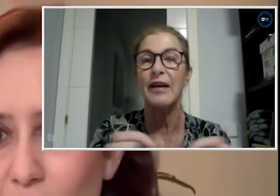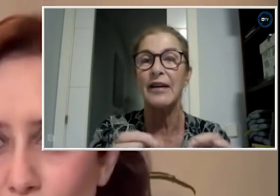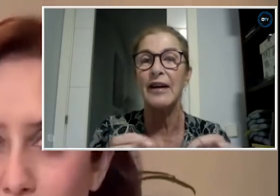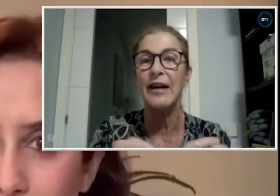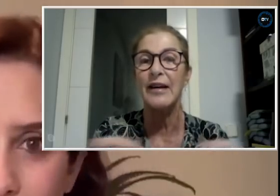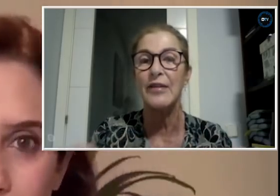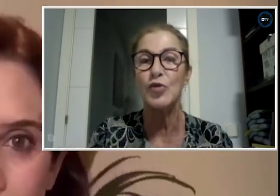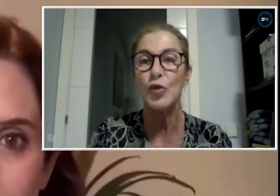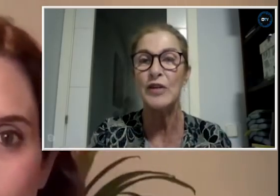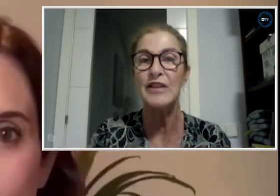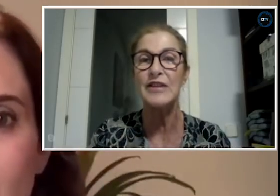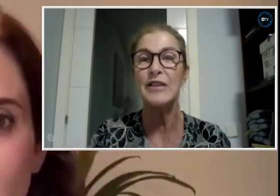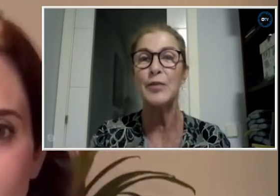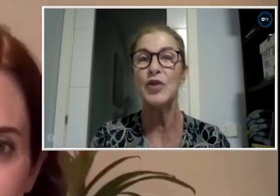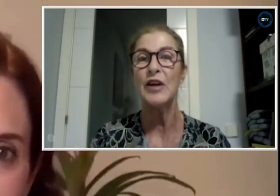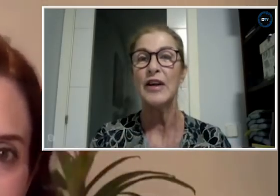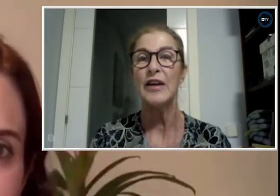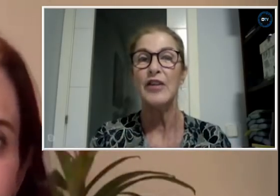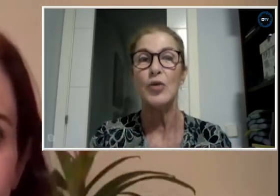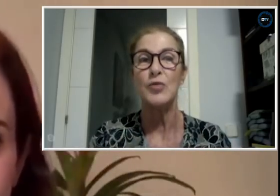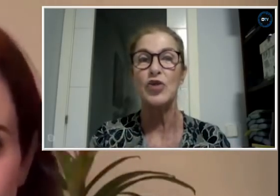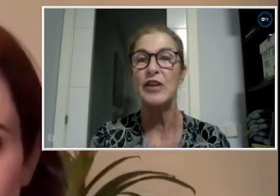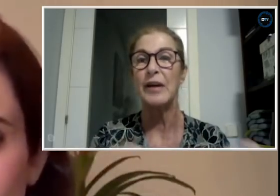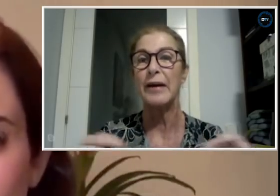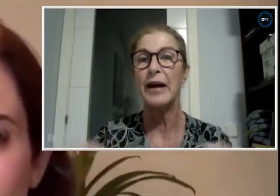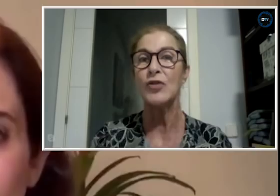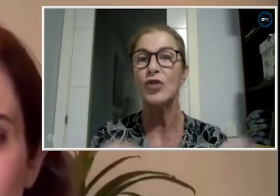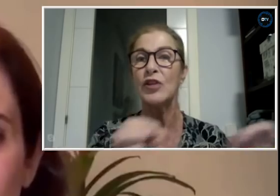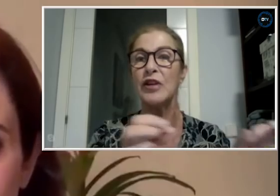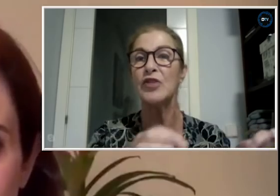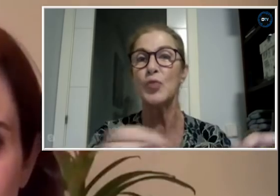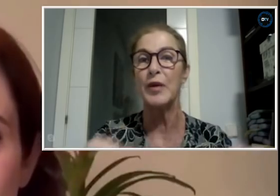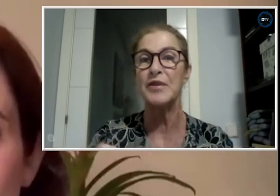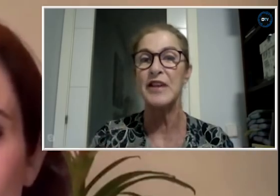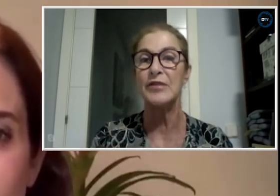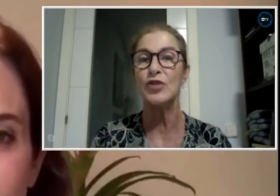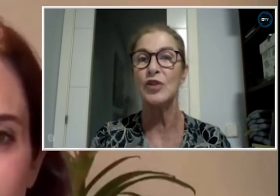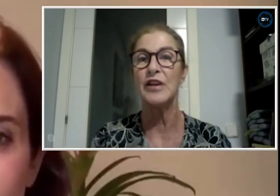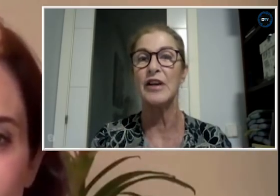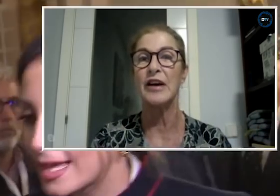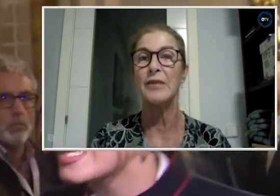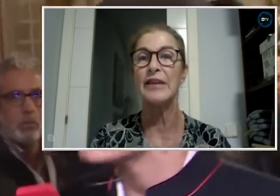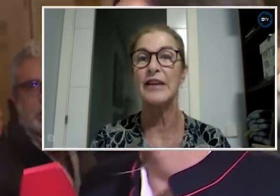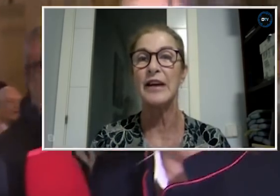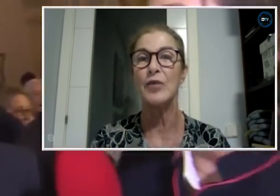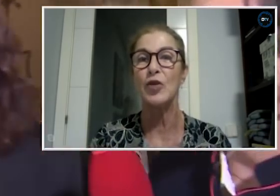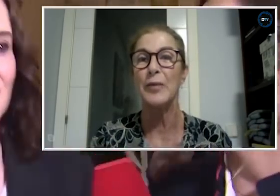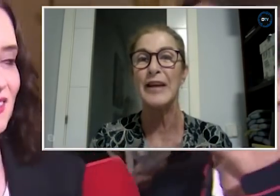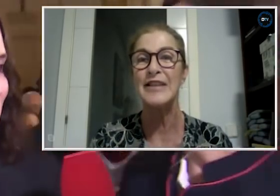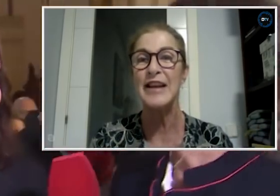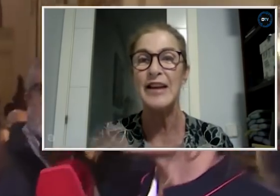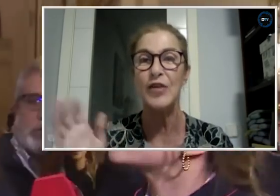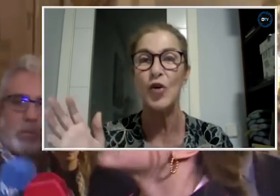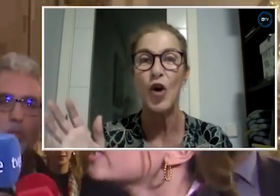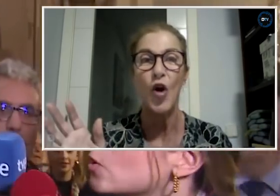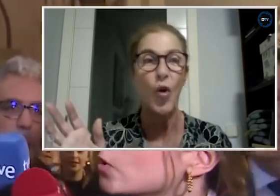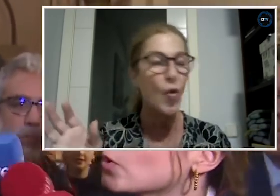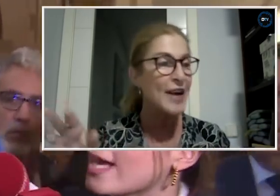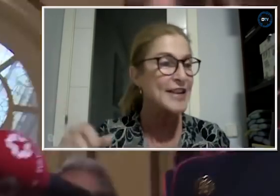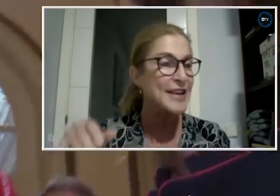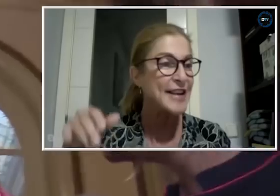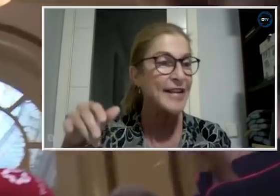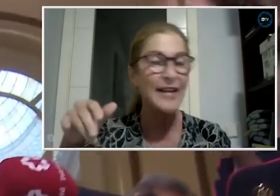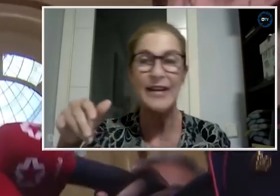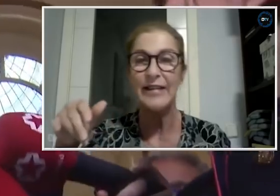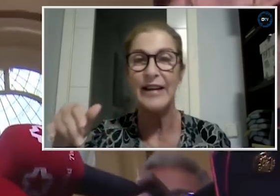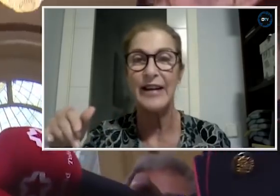contestar a un tuit de ese tipo y le digo, pues oye, trabajando y supervisando que llegara el material. Bueno, me han salido